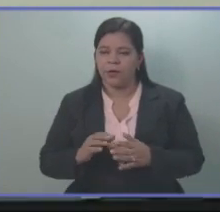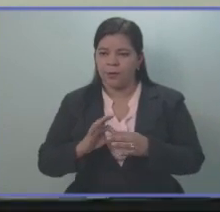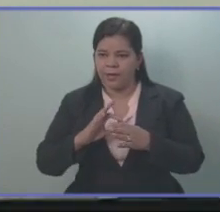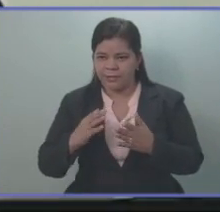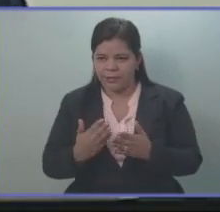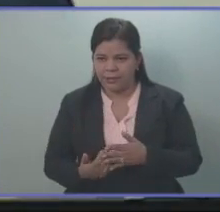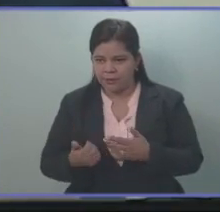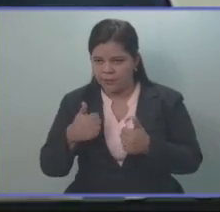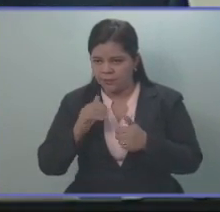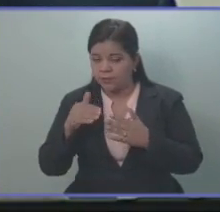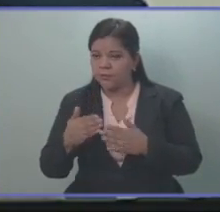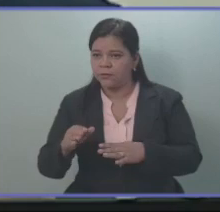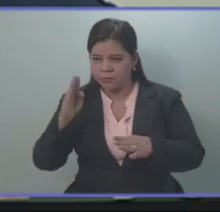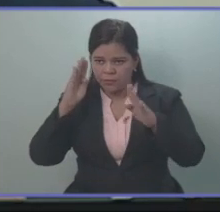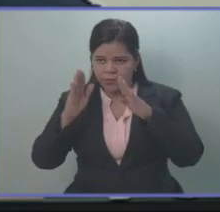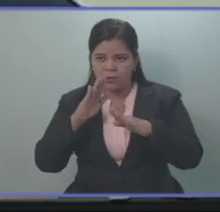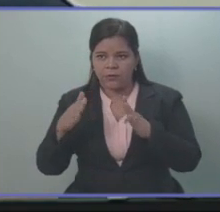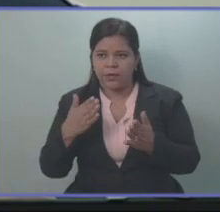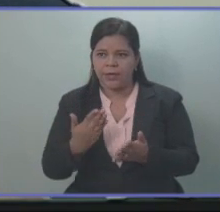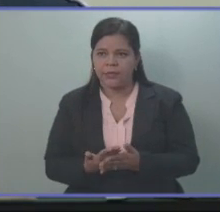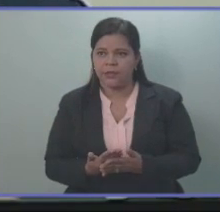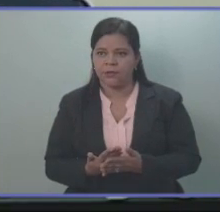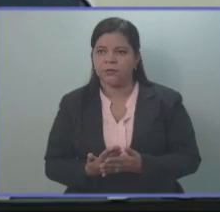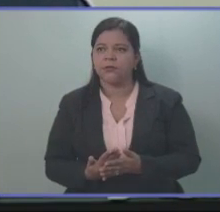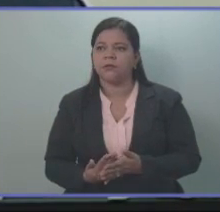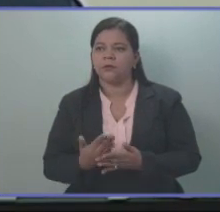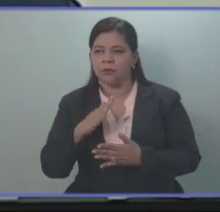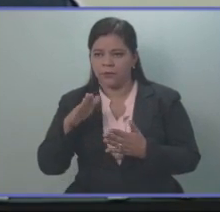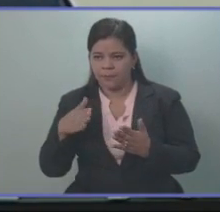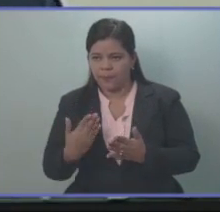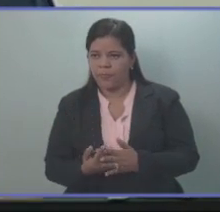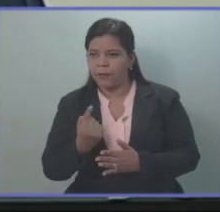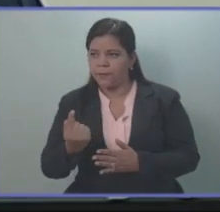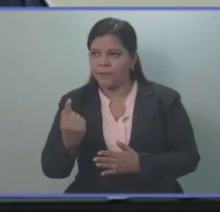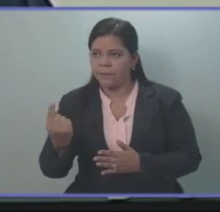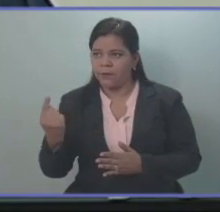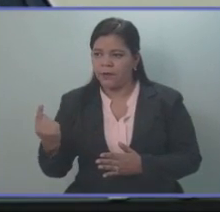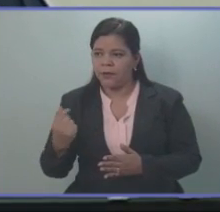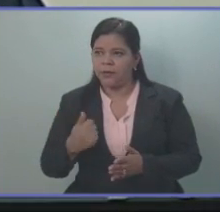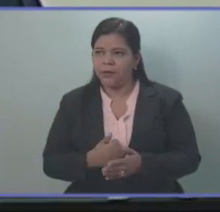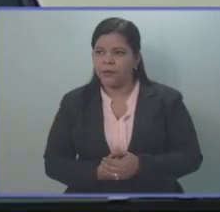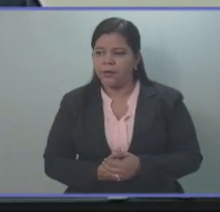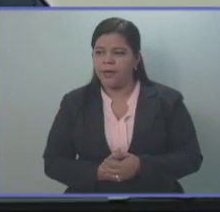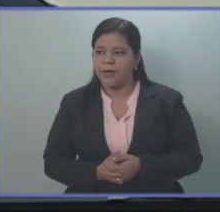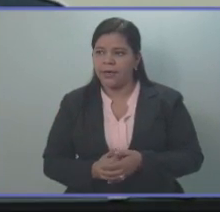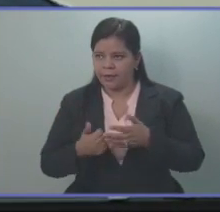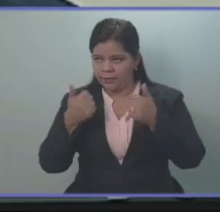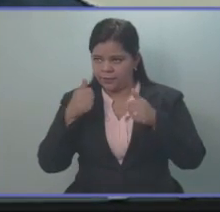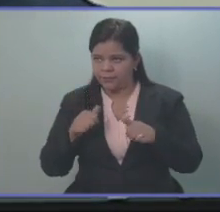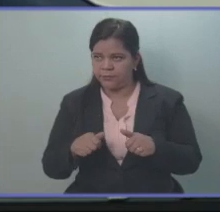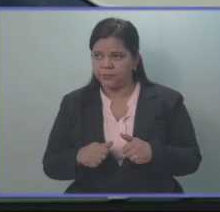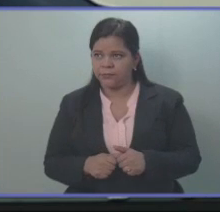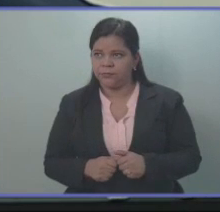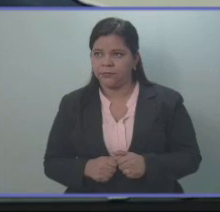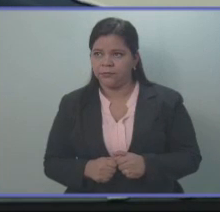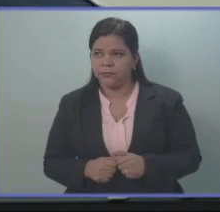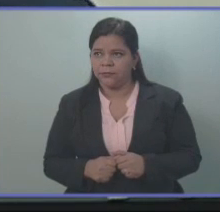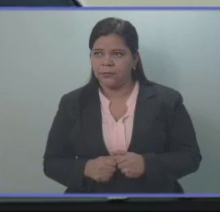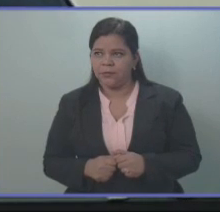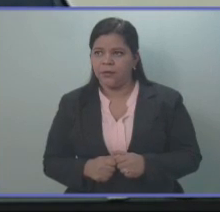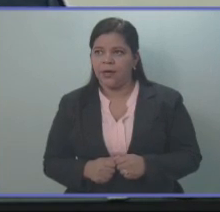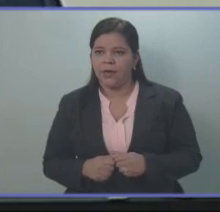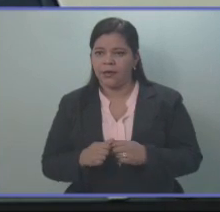Saludo a todas las personas, diputados, diputadas, asesores, asesoras,